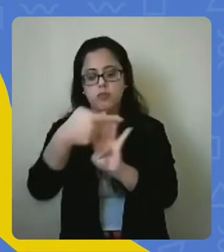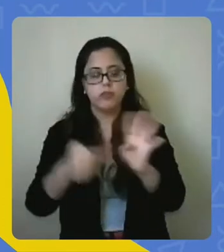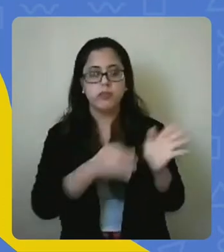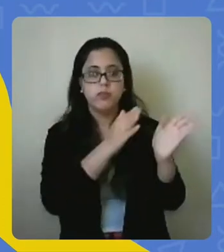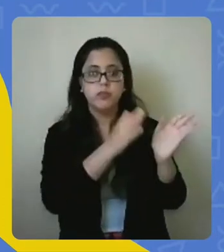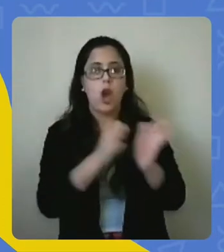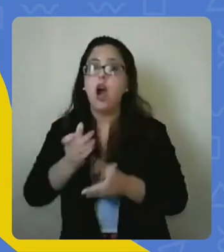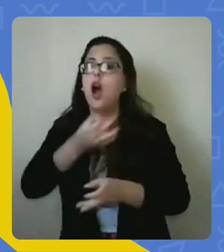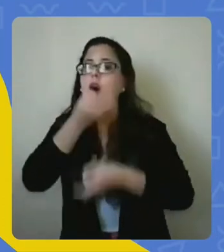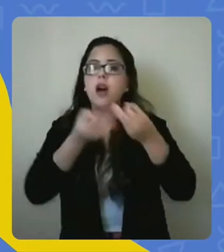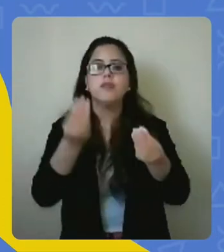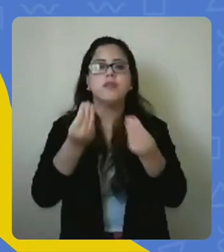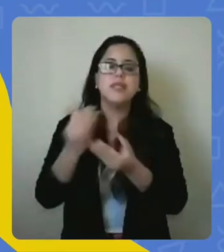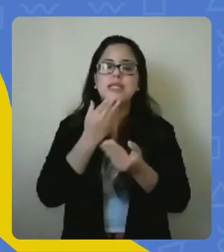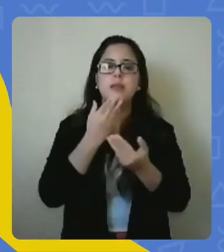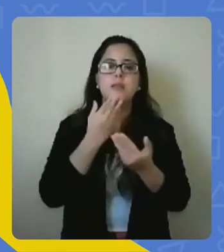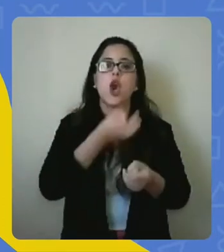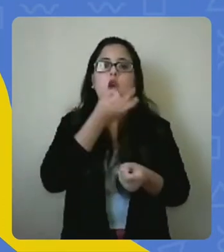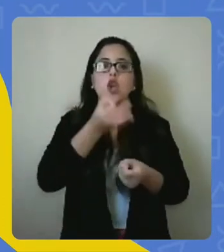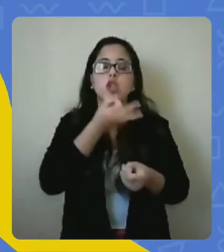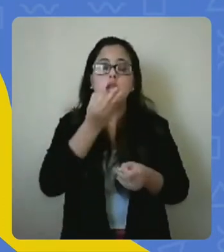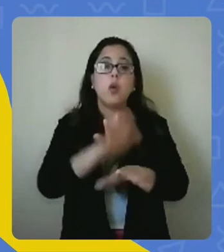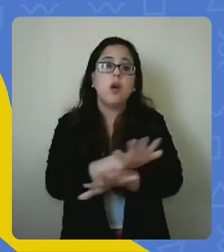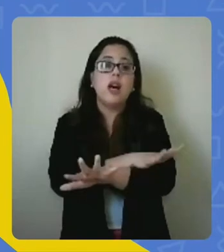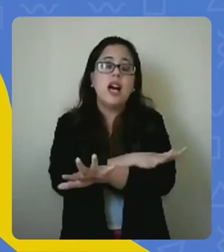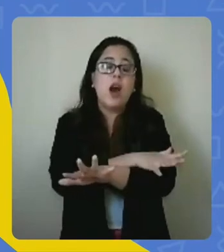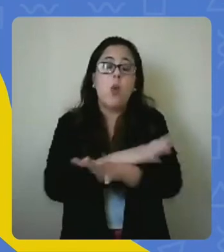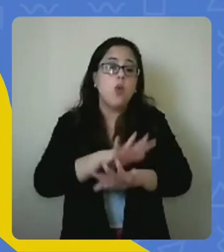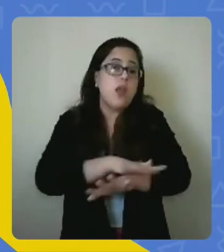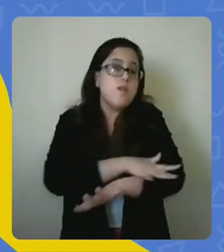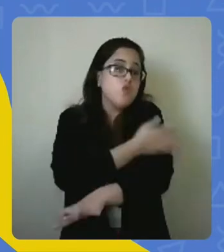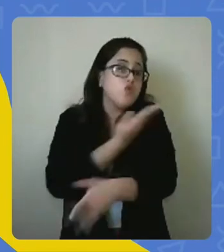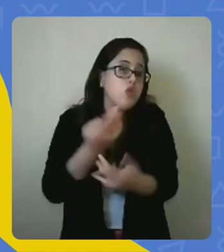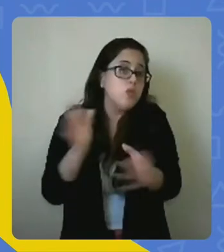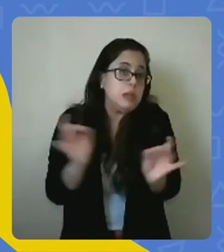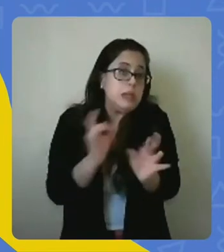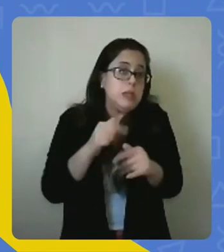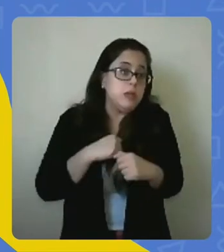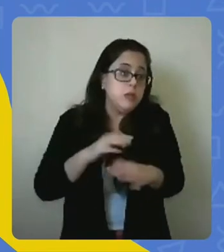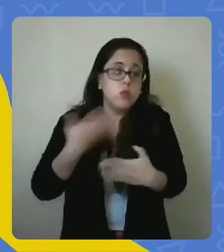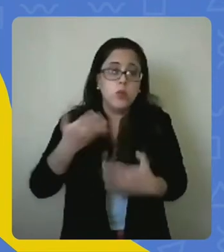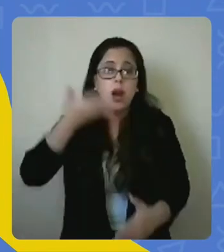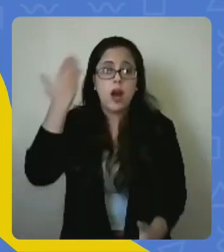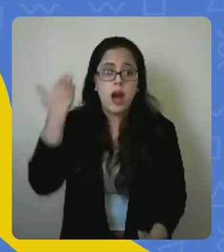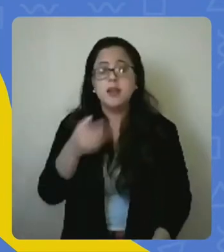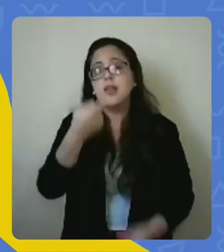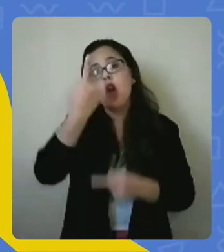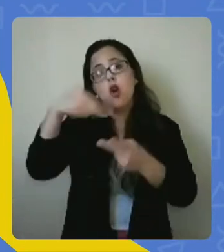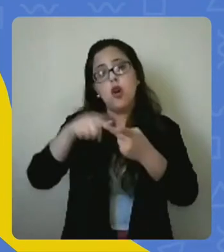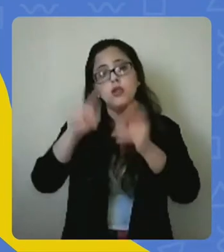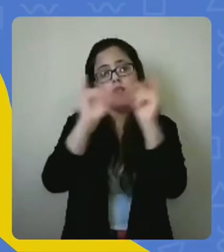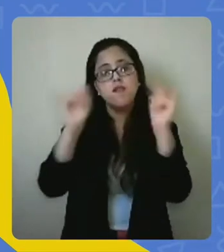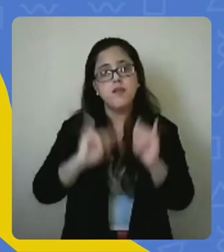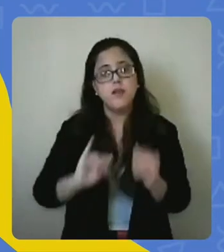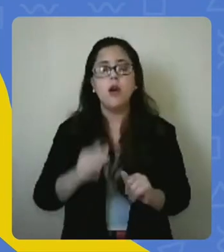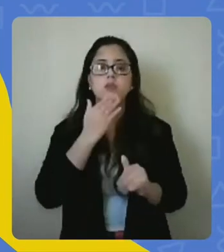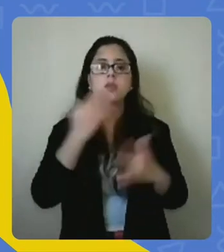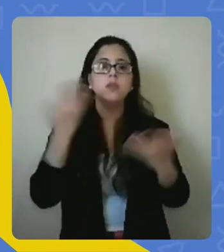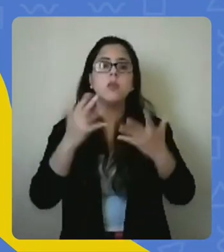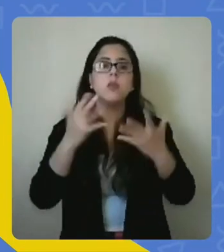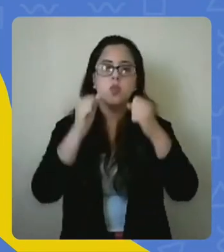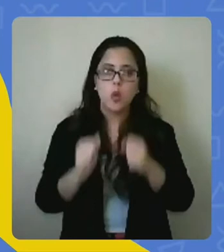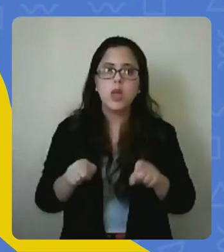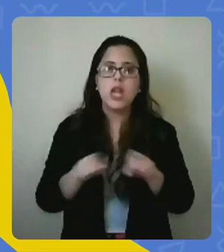poder contar una situación en la que yo me haya sentido de esa manera, ¿sí? Otra forma también es poder explorar,